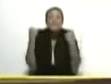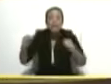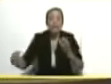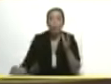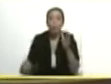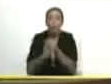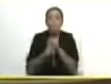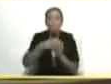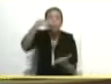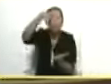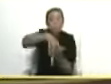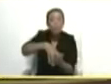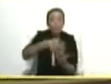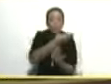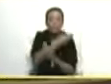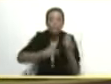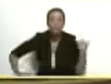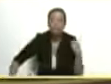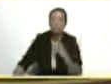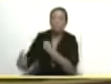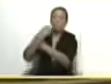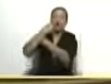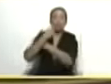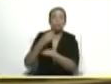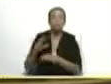golpe imperialista.